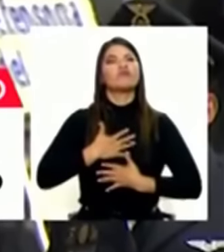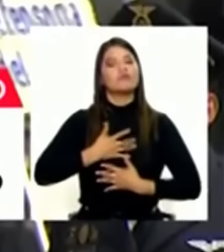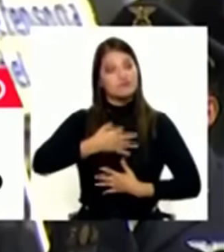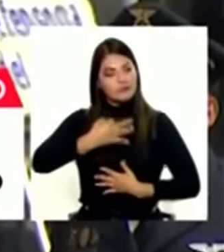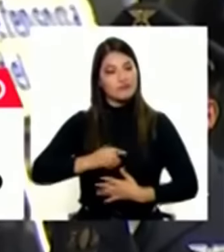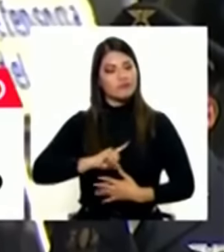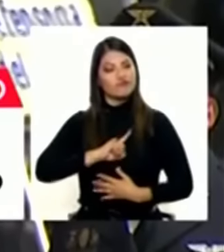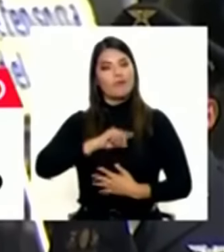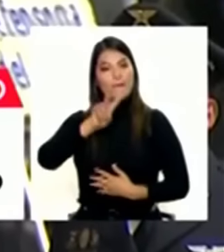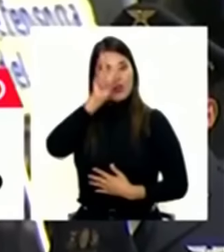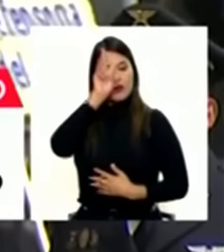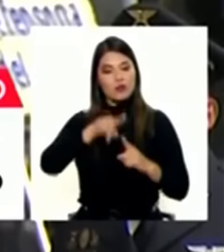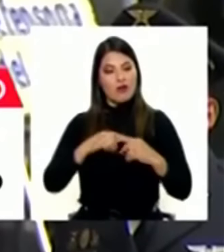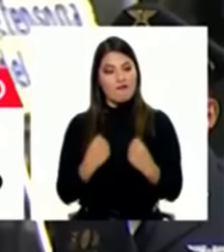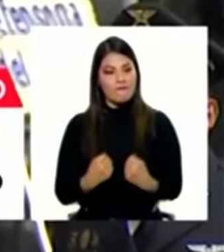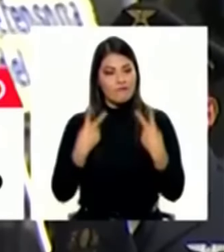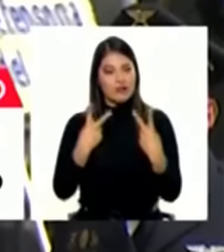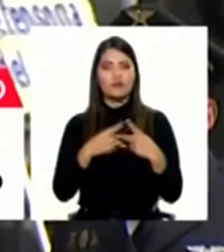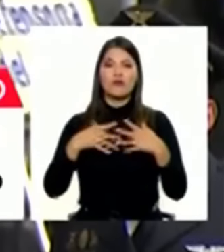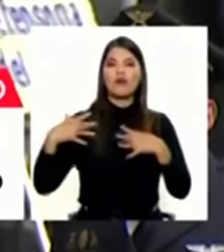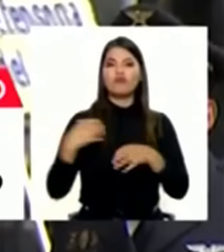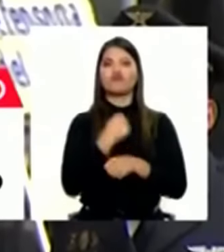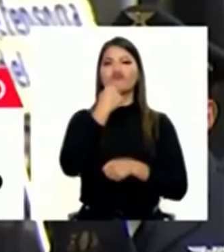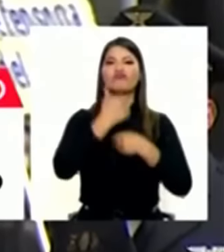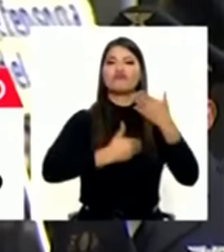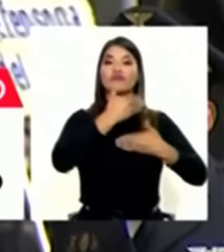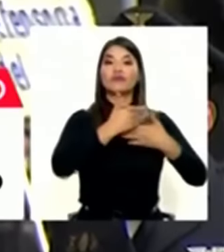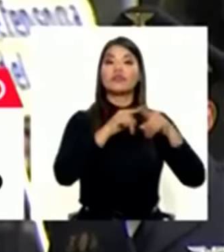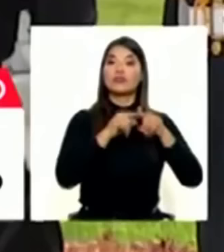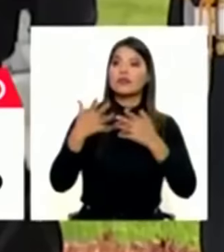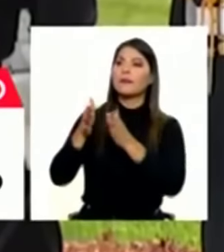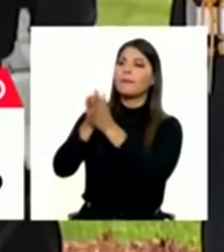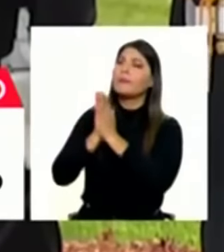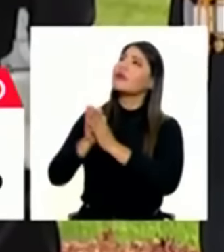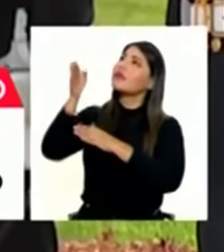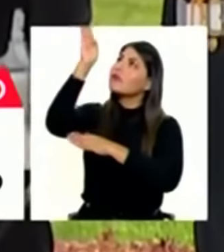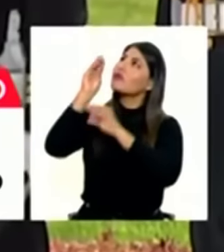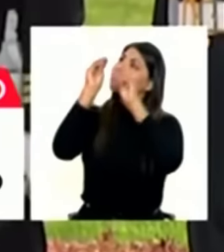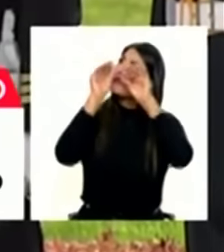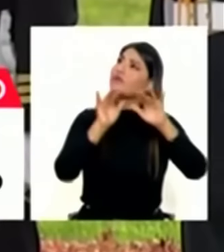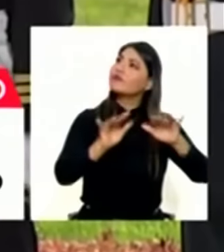peruanidad, valentía y heroísmo, roguemos al Señor.